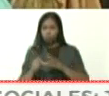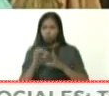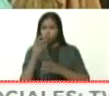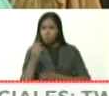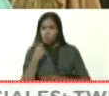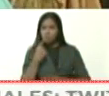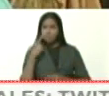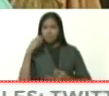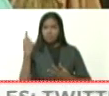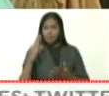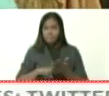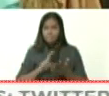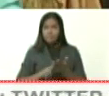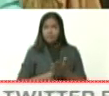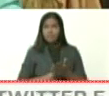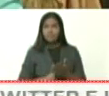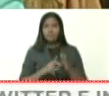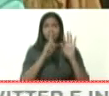dato verdadero,